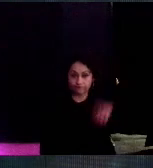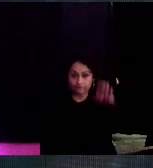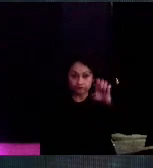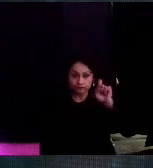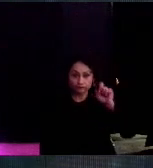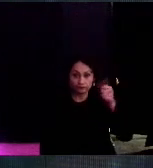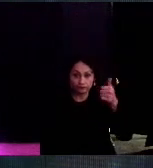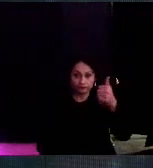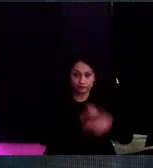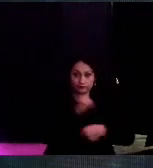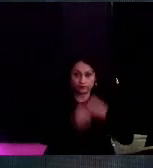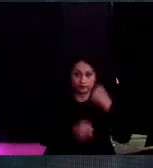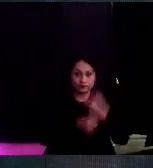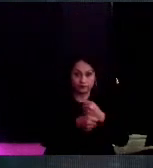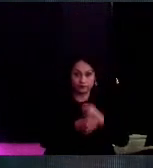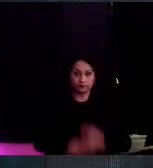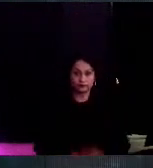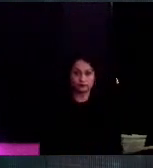26 años.